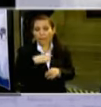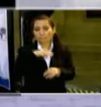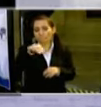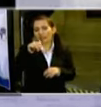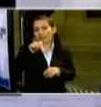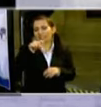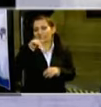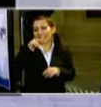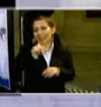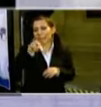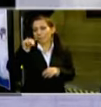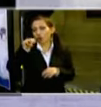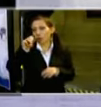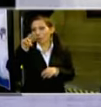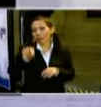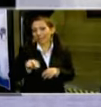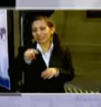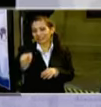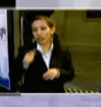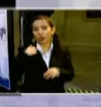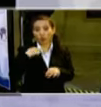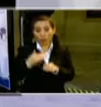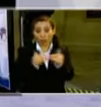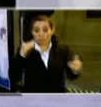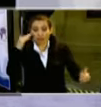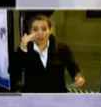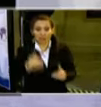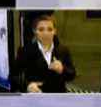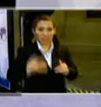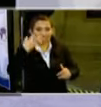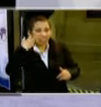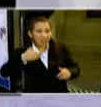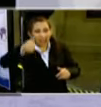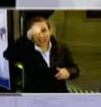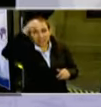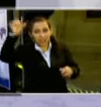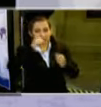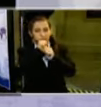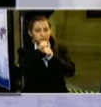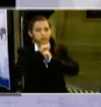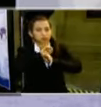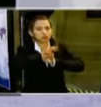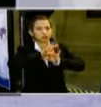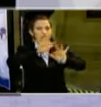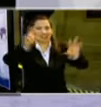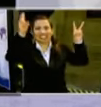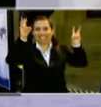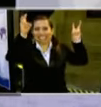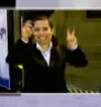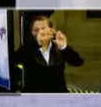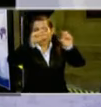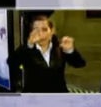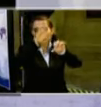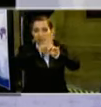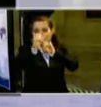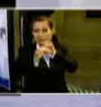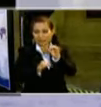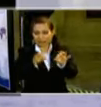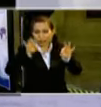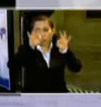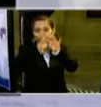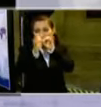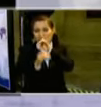Moment, o del avance del tigre azteca, como se difundió ampliamente en los principales medios